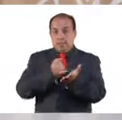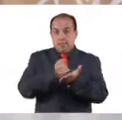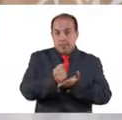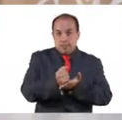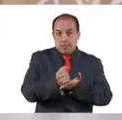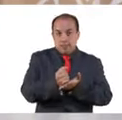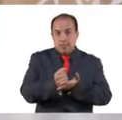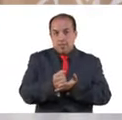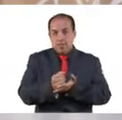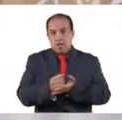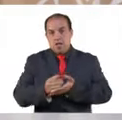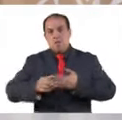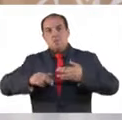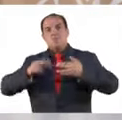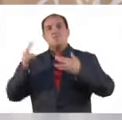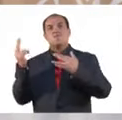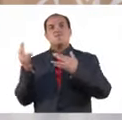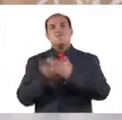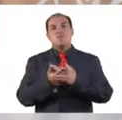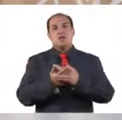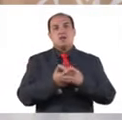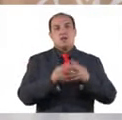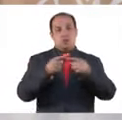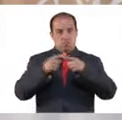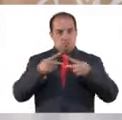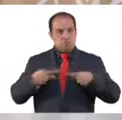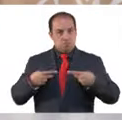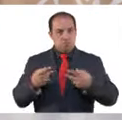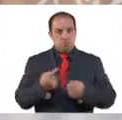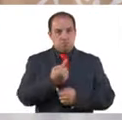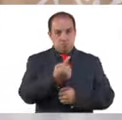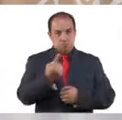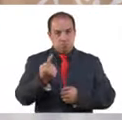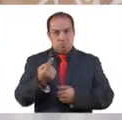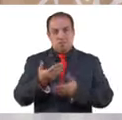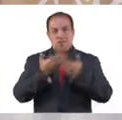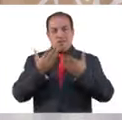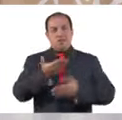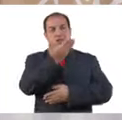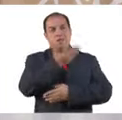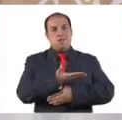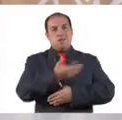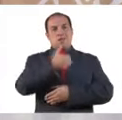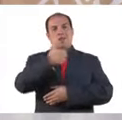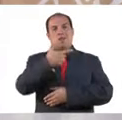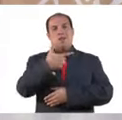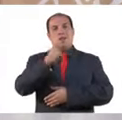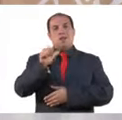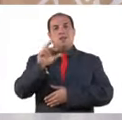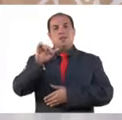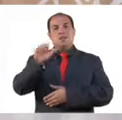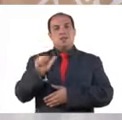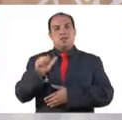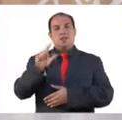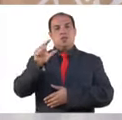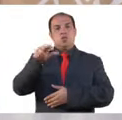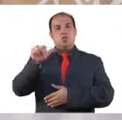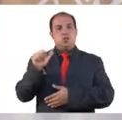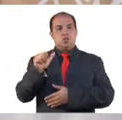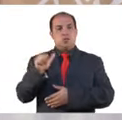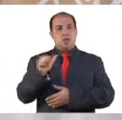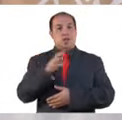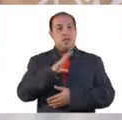su eliminación. Y ahora resulta que este personaje pues estaba